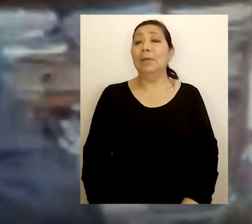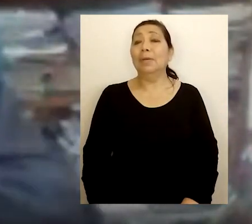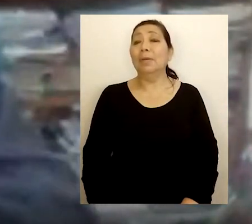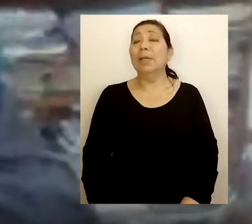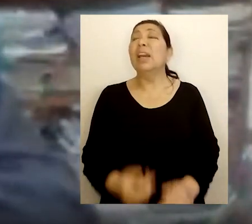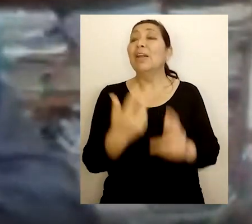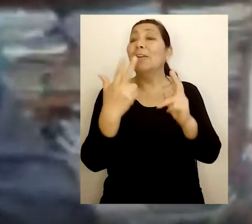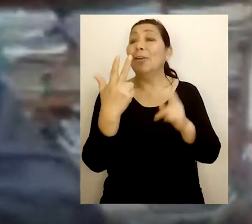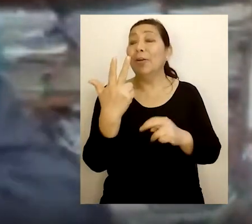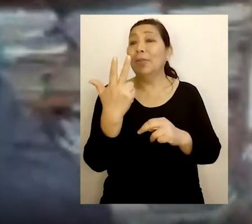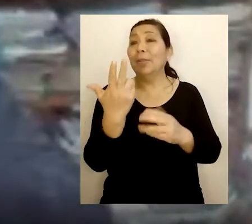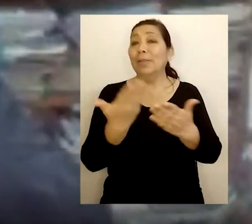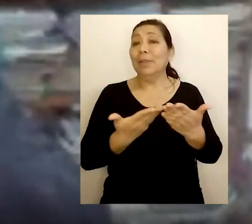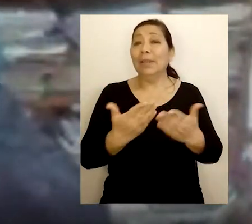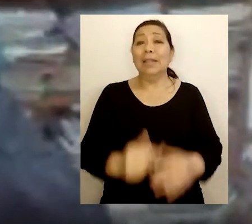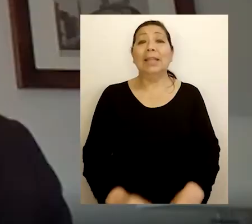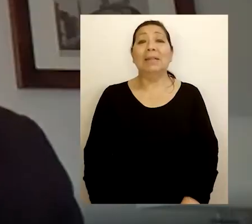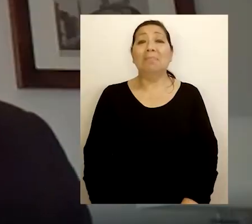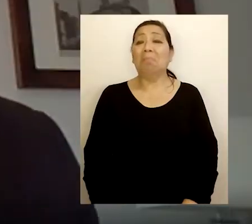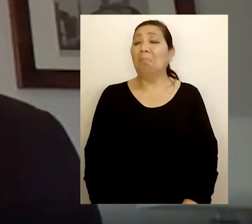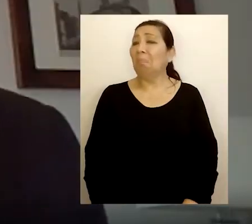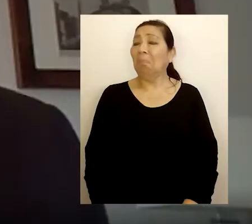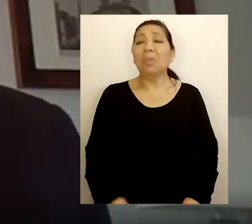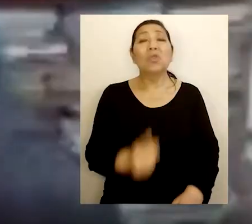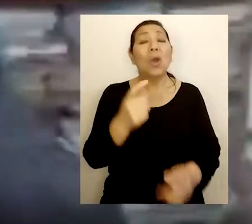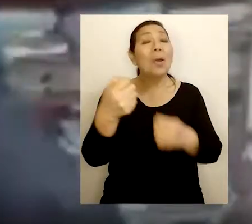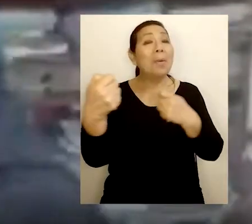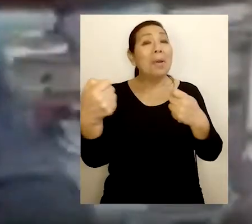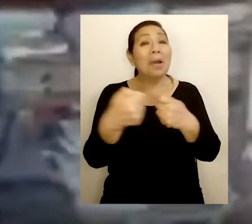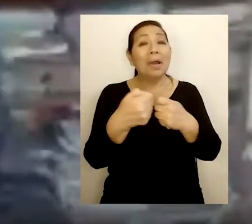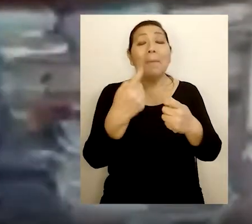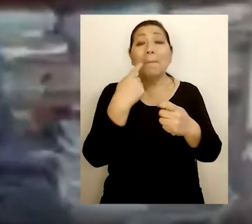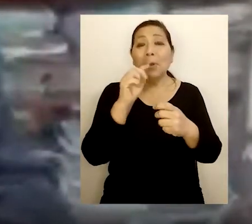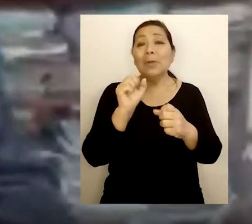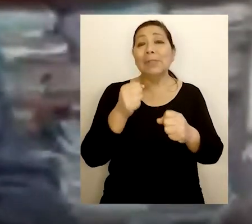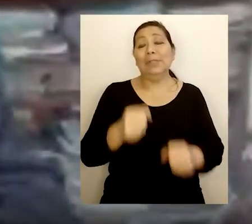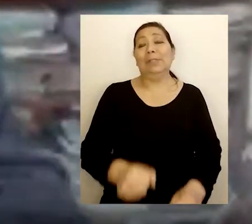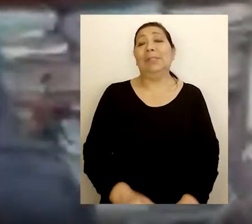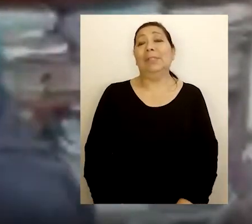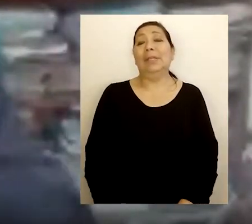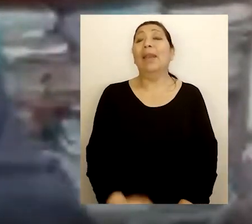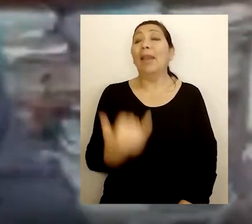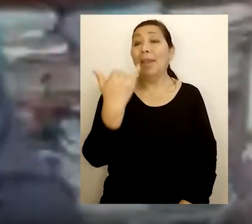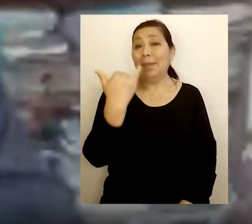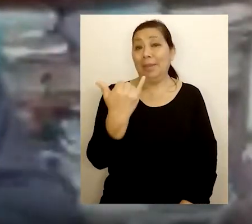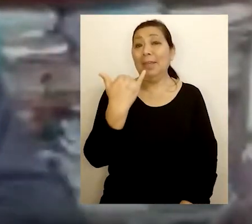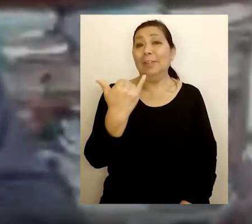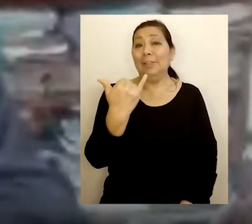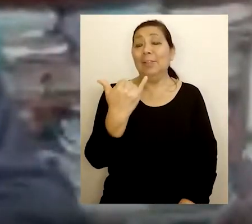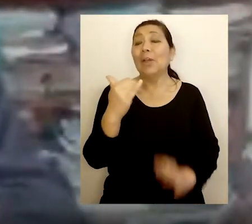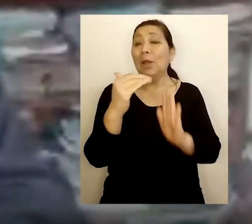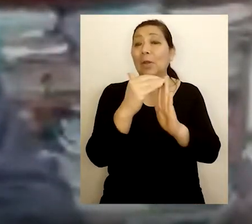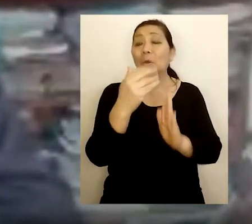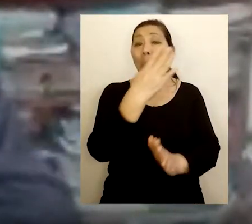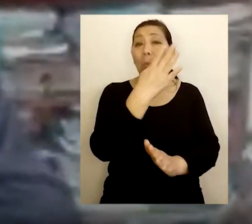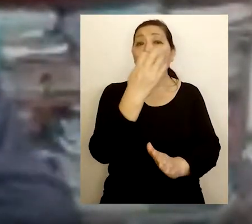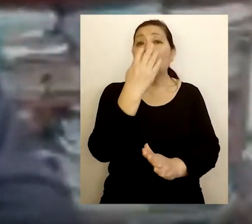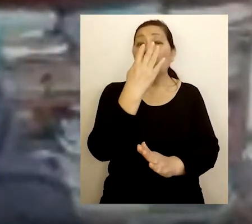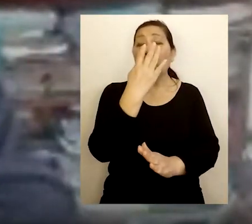determinan los 3 en forma uniforme, 10 días, 3 por 10. Y eso en aplicación del artículo